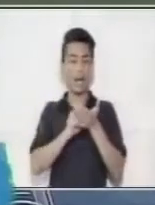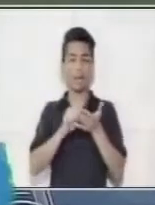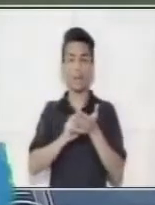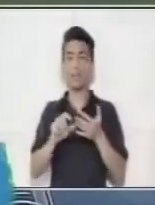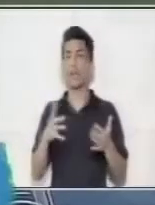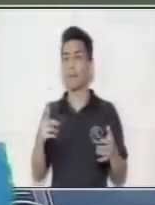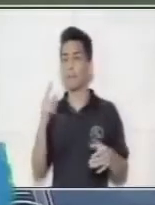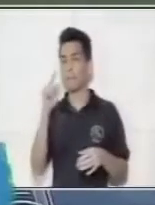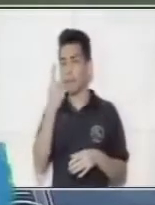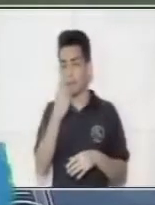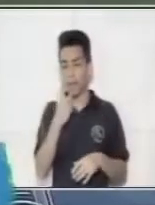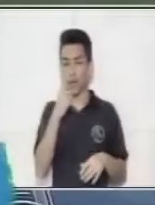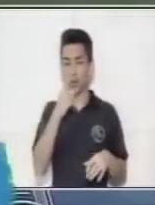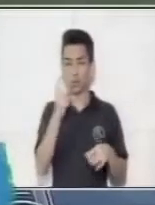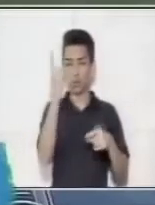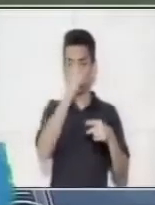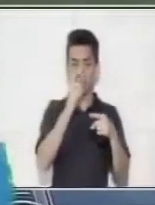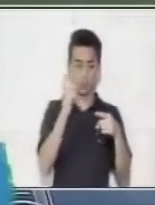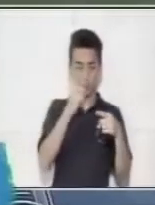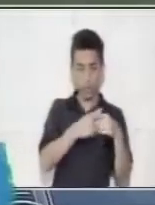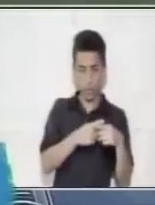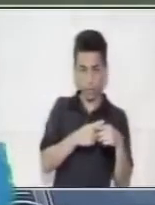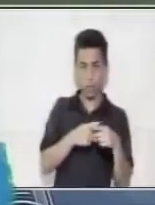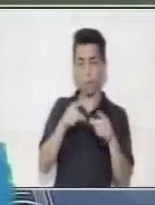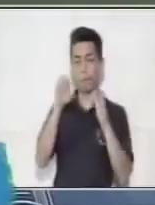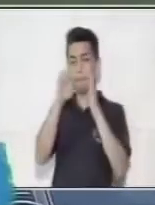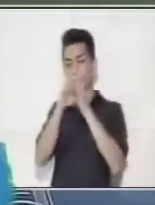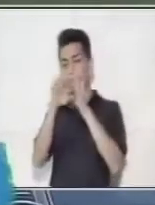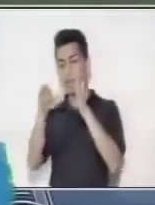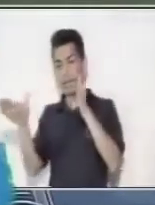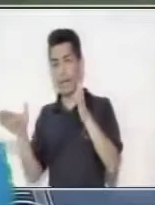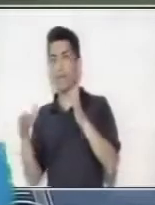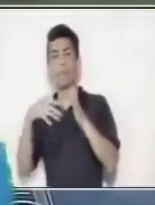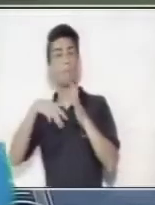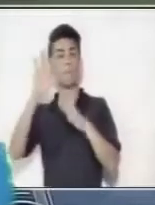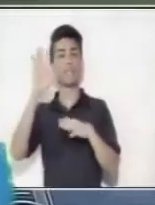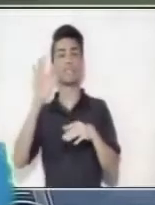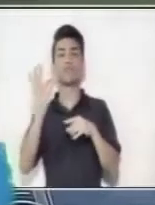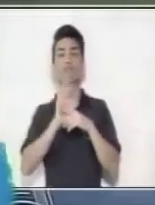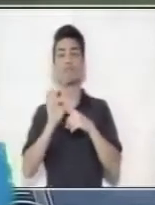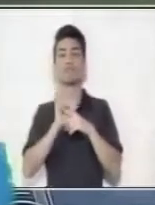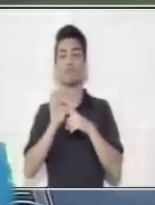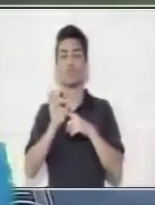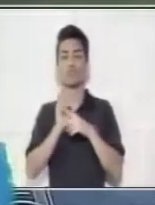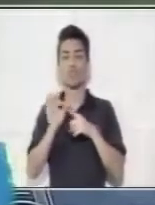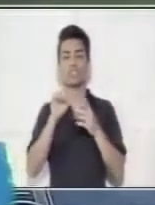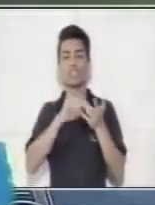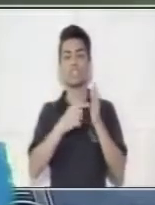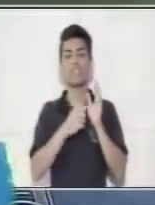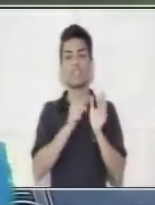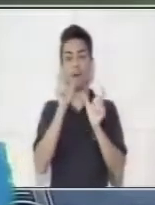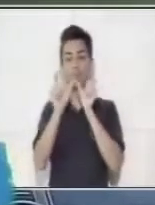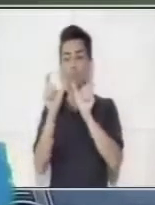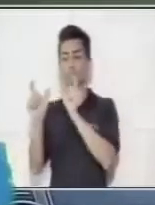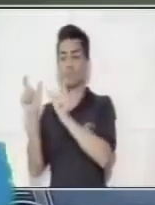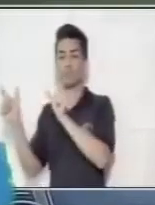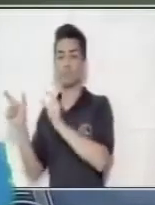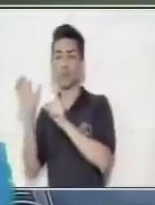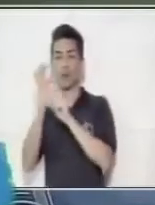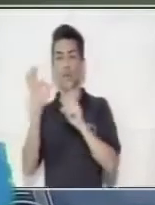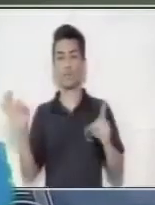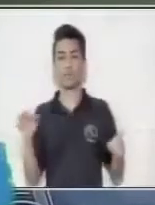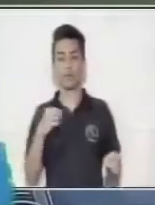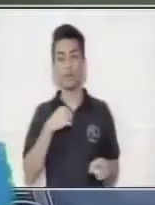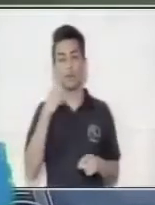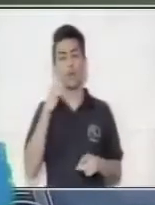sujeto y el predicado, que son las funciones mayores de la sintaxis. Entonces, ¿cómo nosotros podemos identificar una